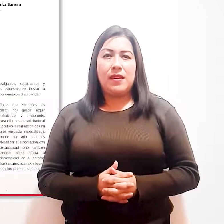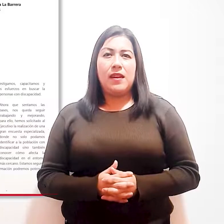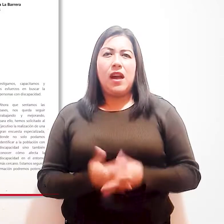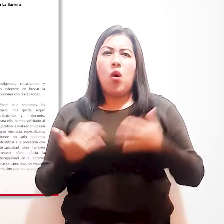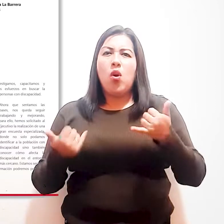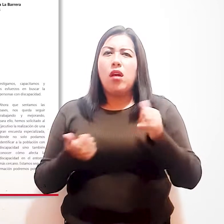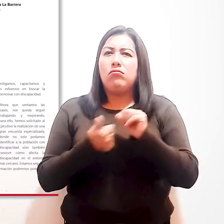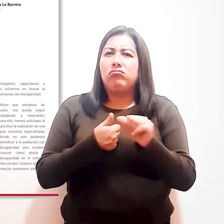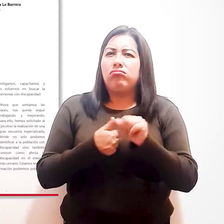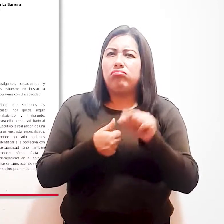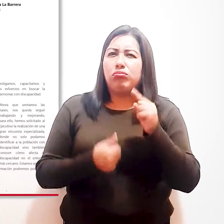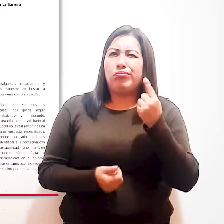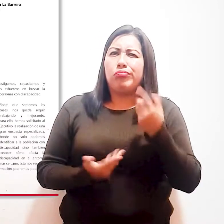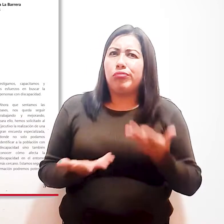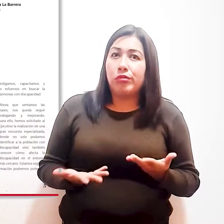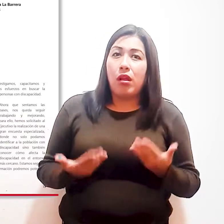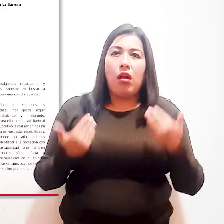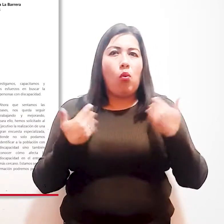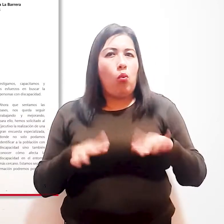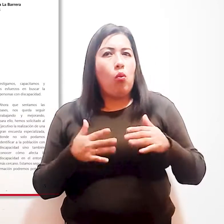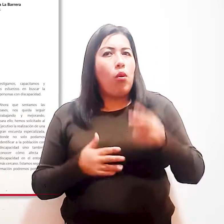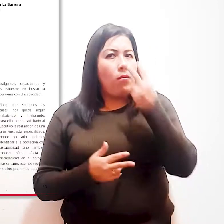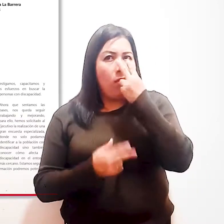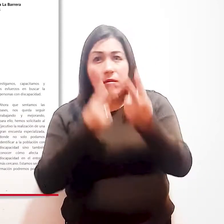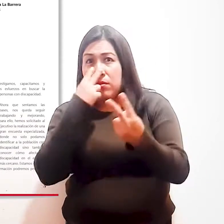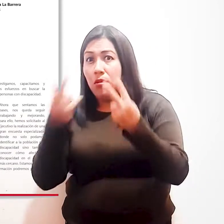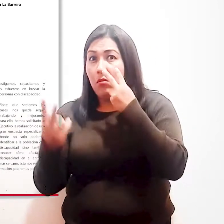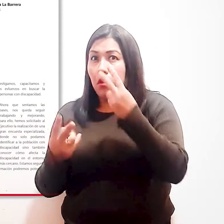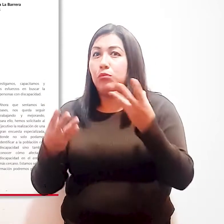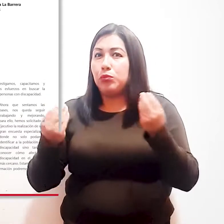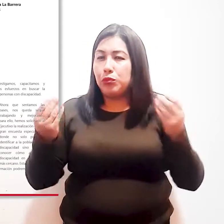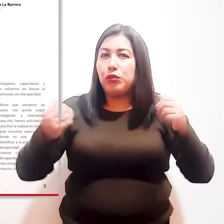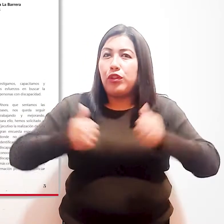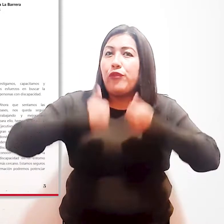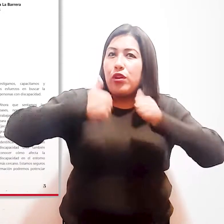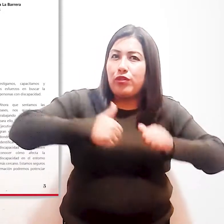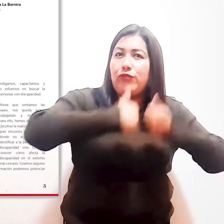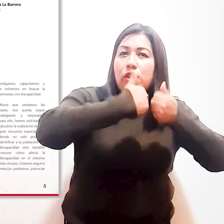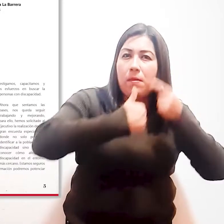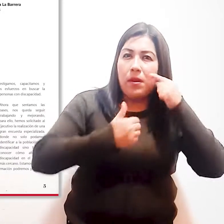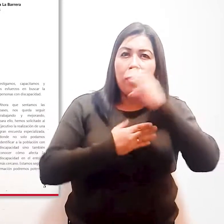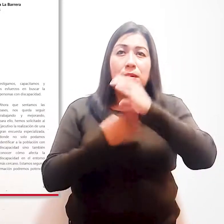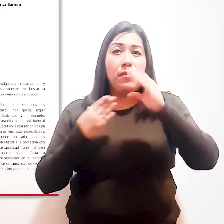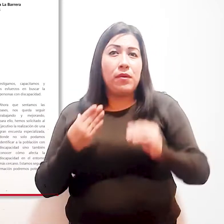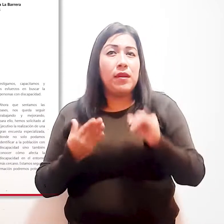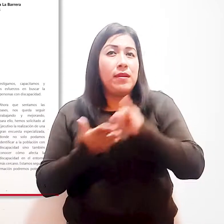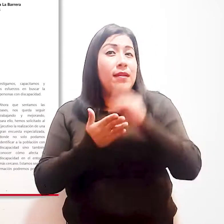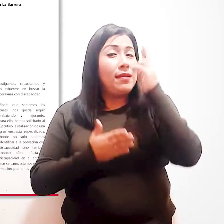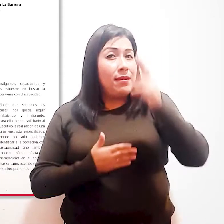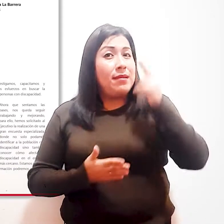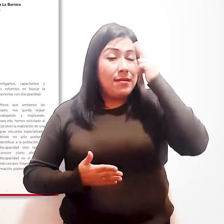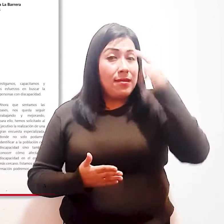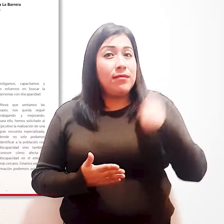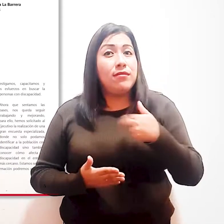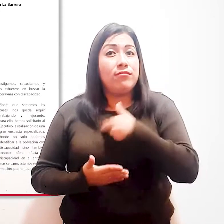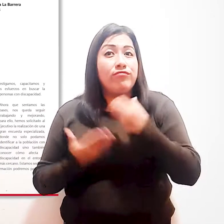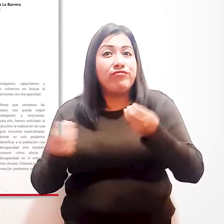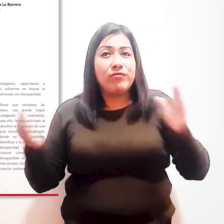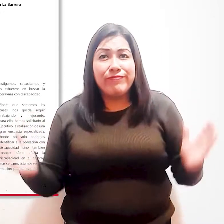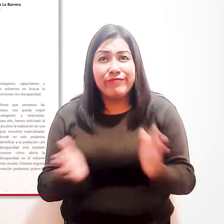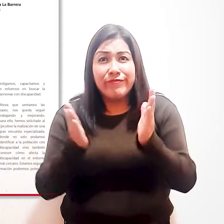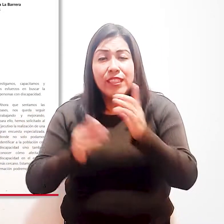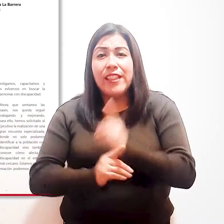Cita. Se vienen grandes desafíos para el Conadis. Es por ello que los esfuerzos para promover mecanismos de protección,